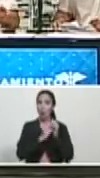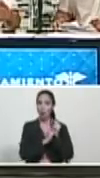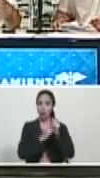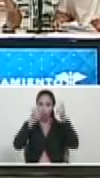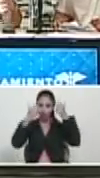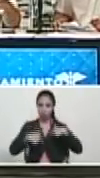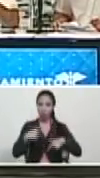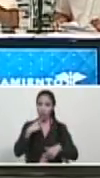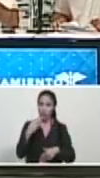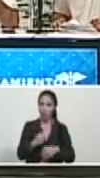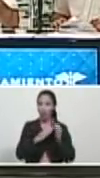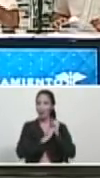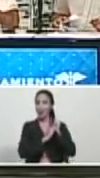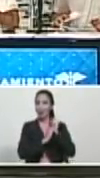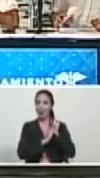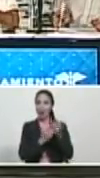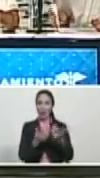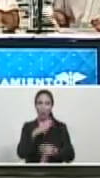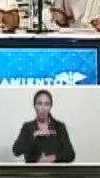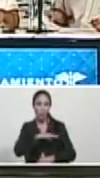moral,